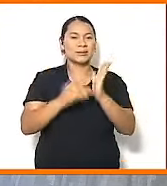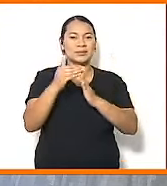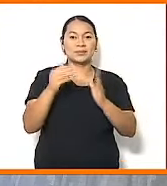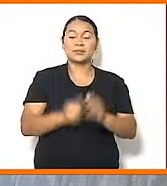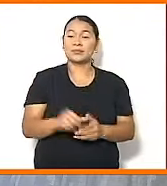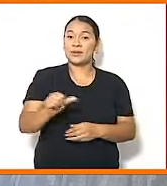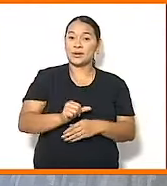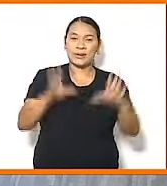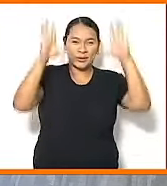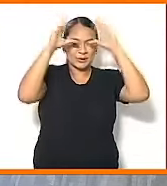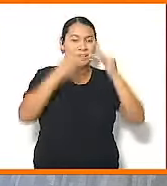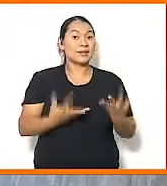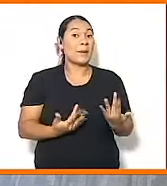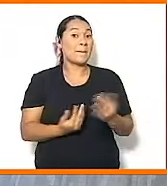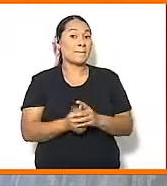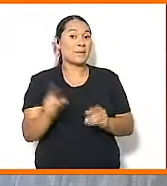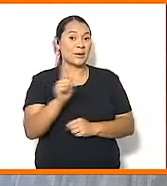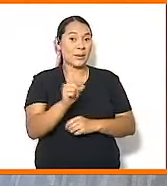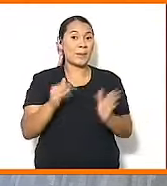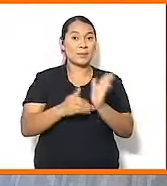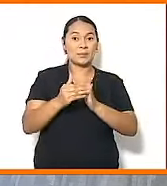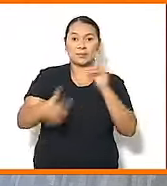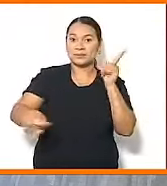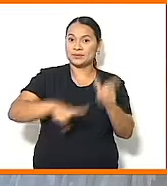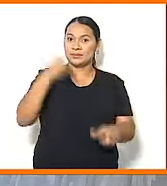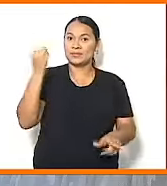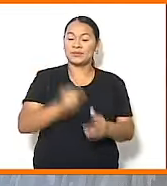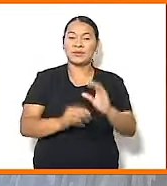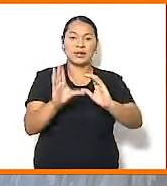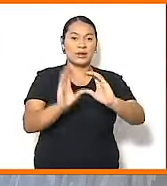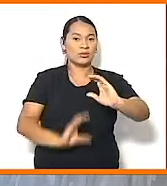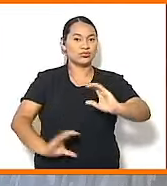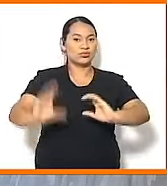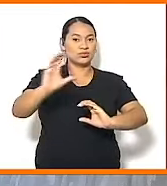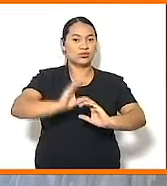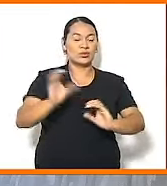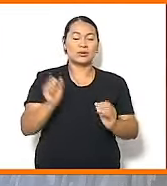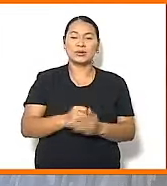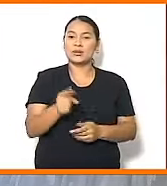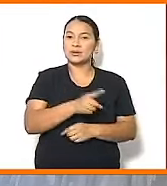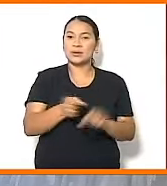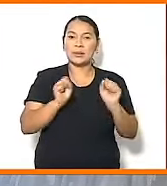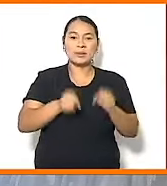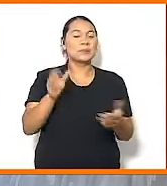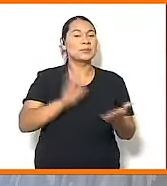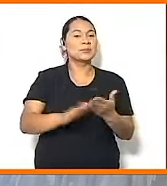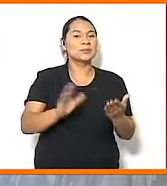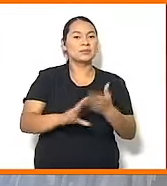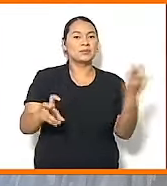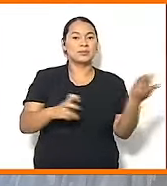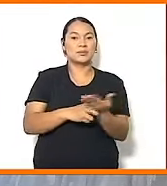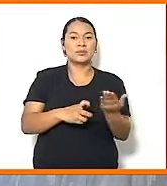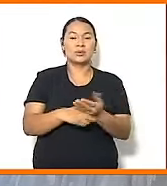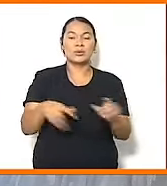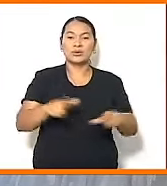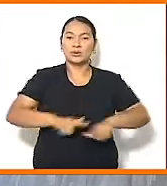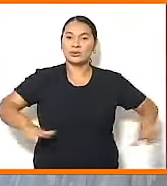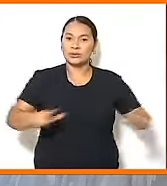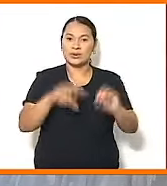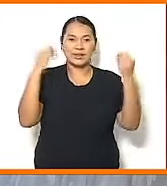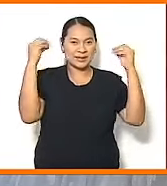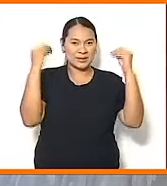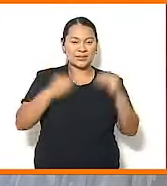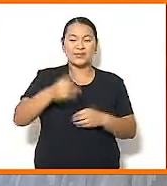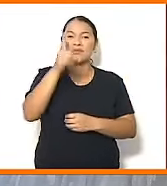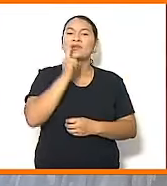más esperada y está en 1 millón de lempiras con su jugada doble. Unes a tiempo de adquirir tu boleto en cualquier punto de venta Loto a nivel